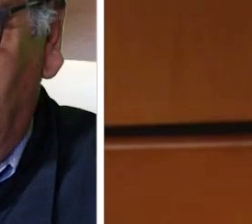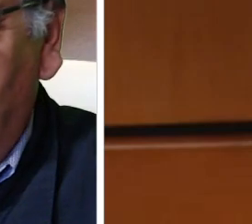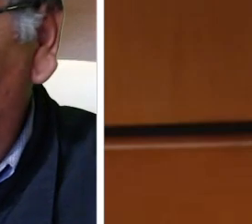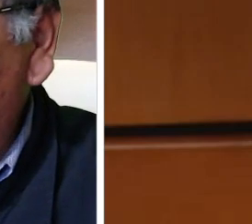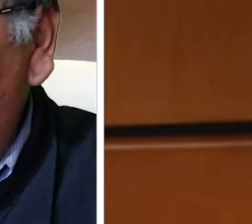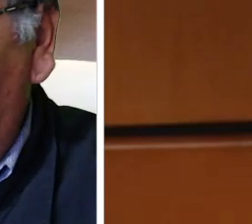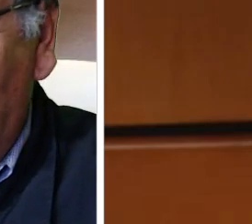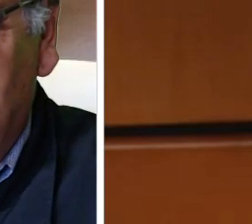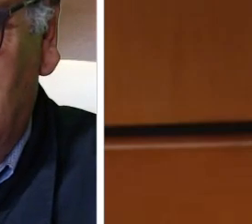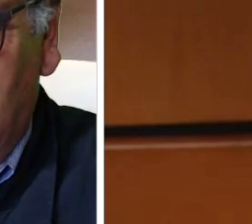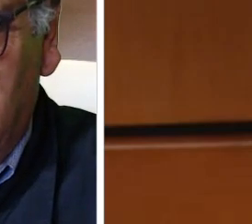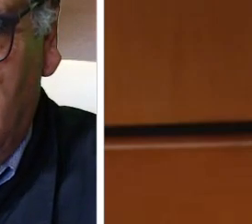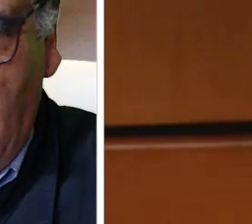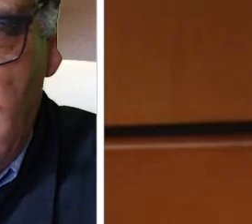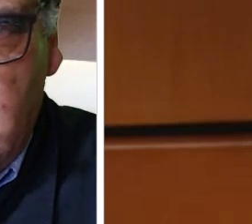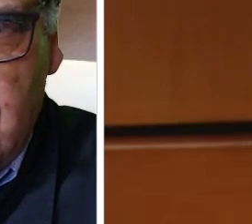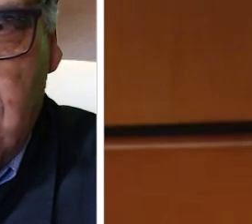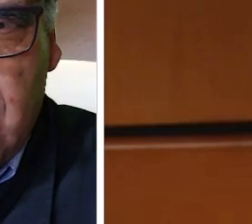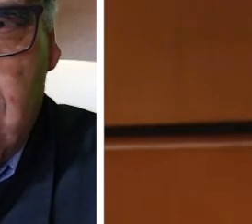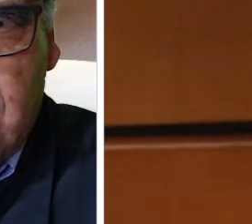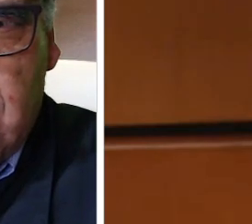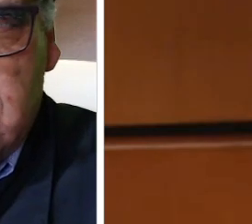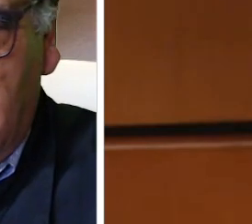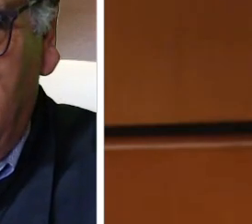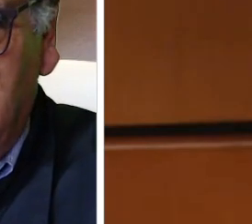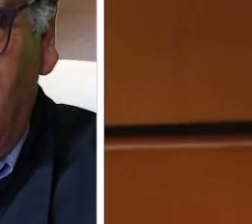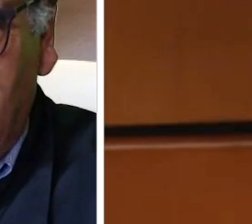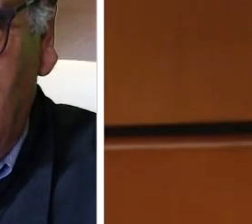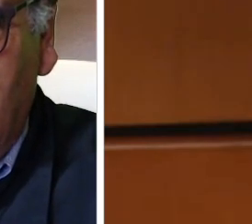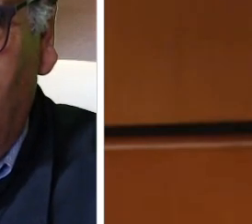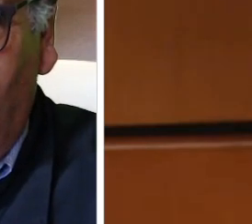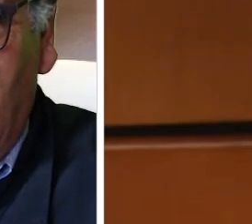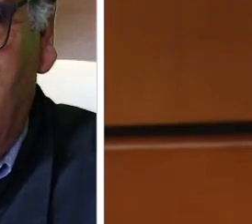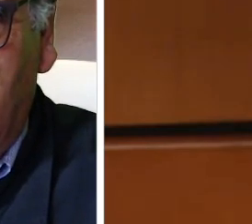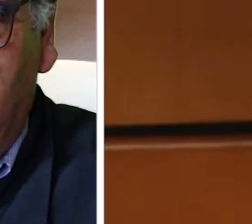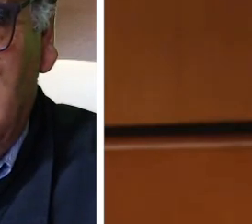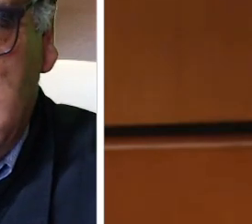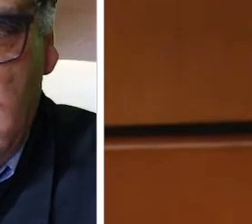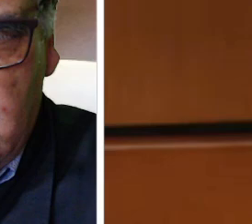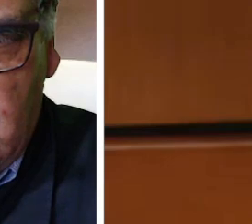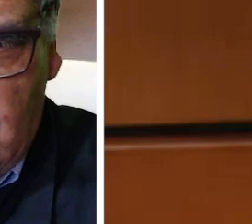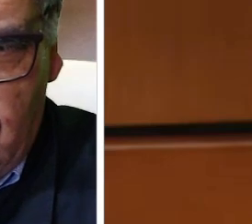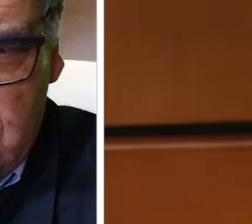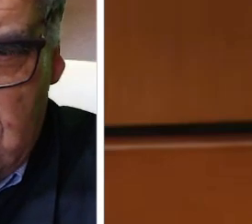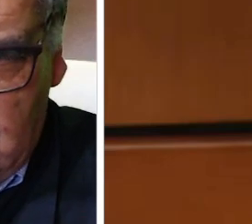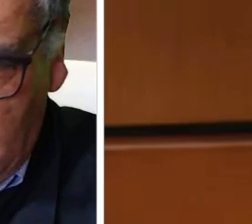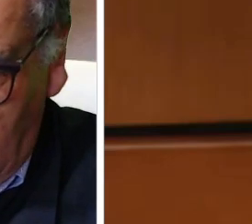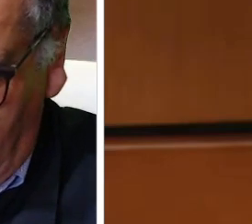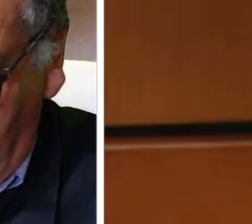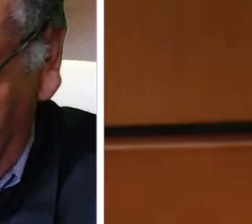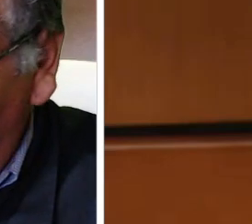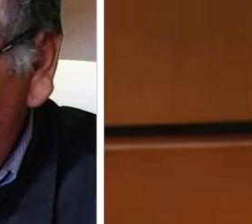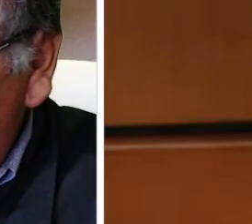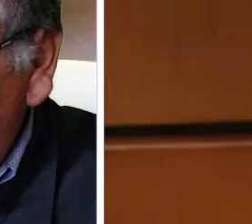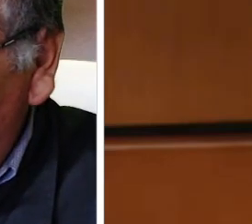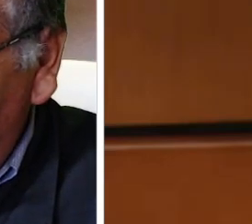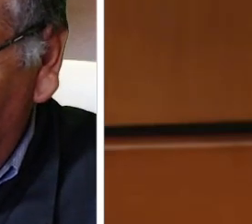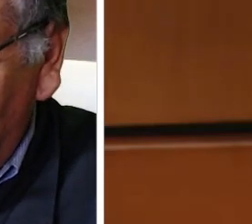El Revolucionario Institucional se le puso al brinco al presidente de la mesa directiva.